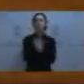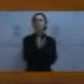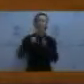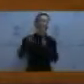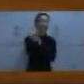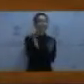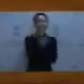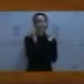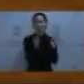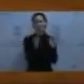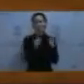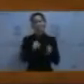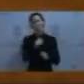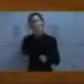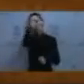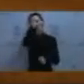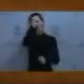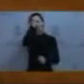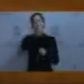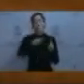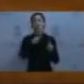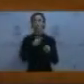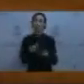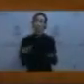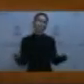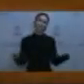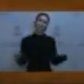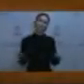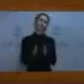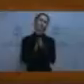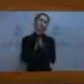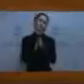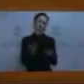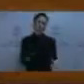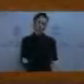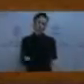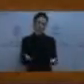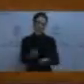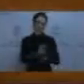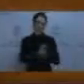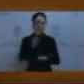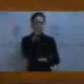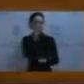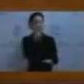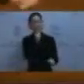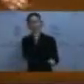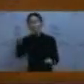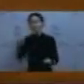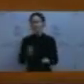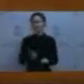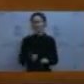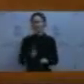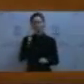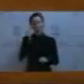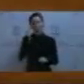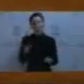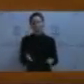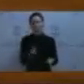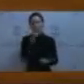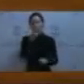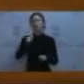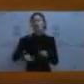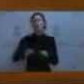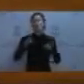creo que además también denle un recado, por favor, a la consejera de medio rural. Mire, hay una cosa